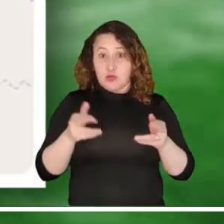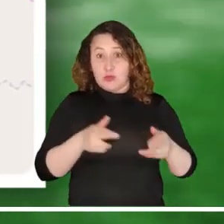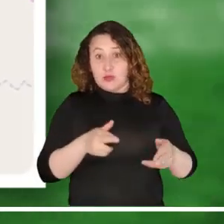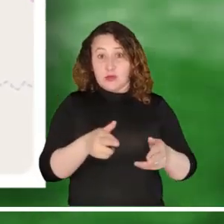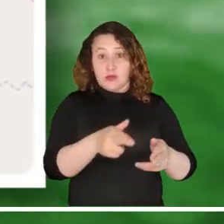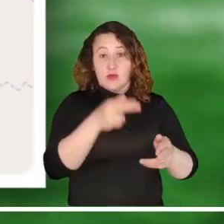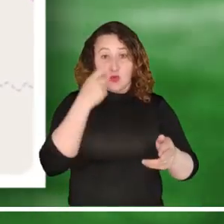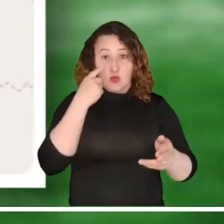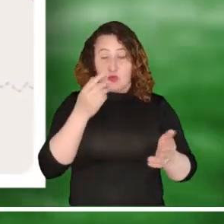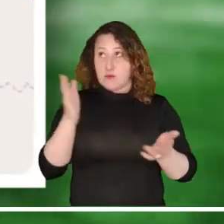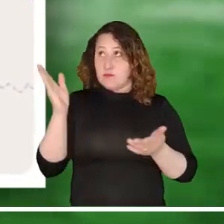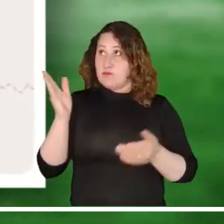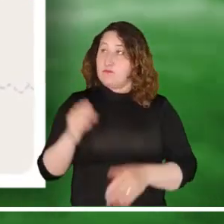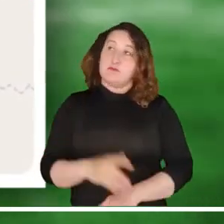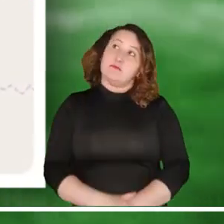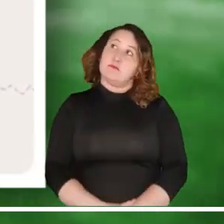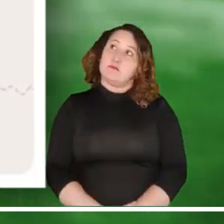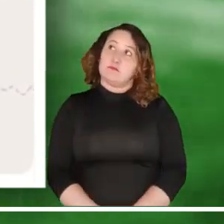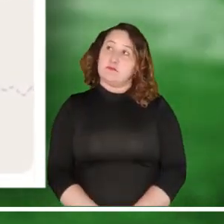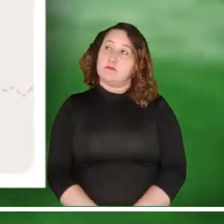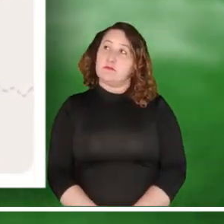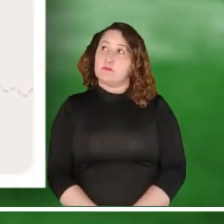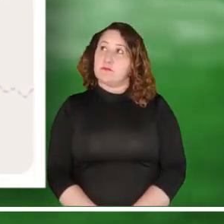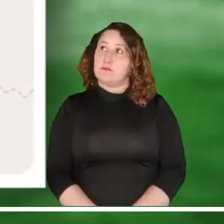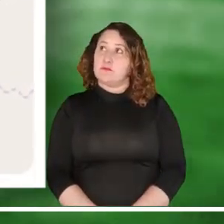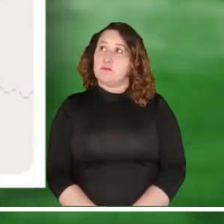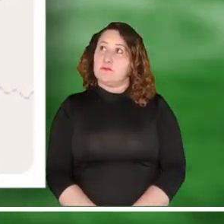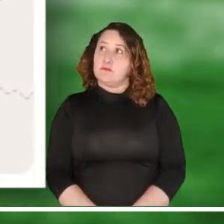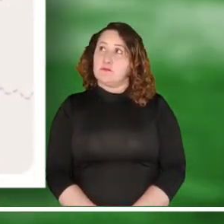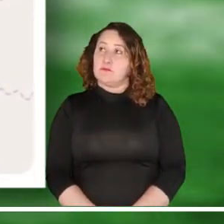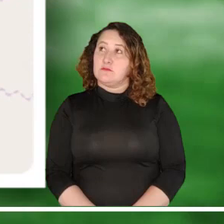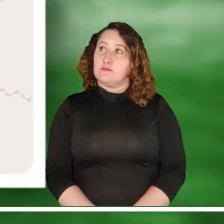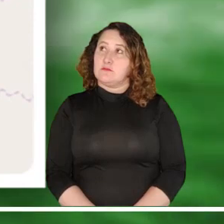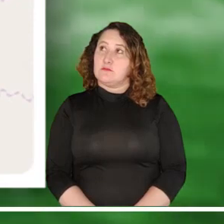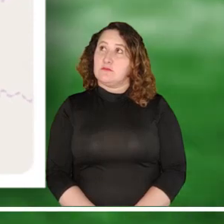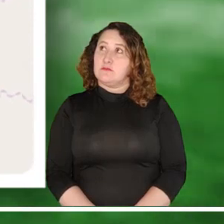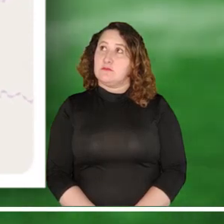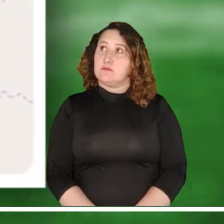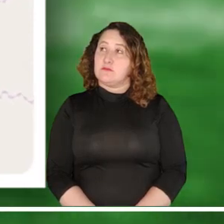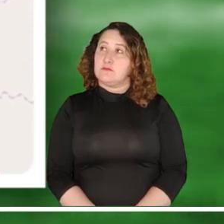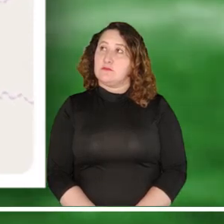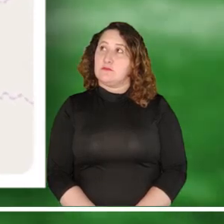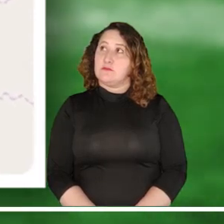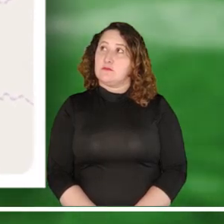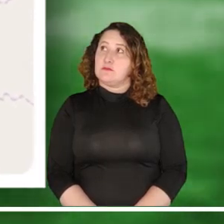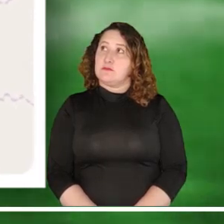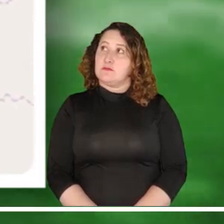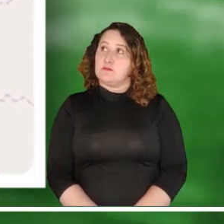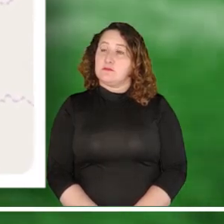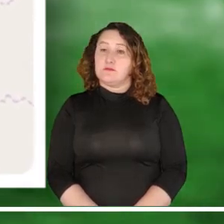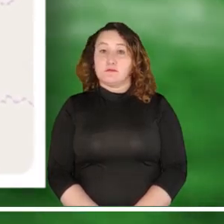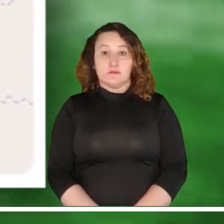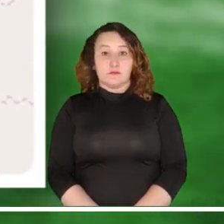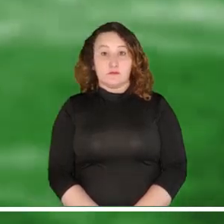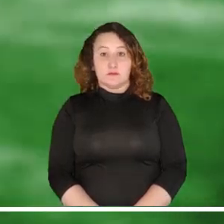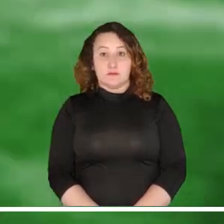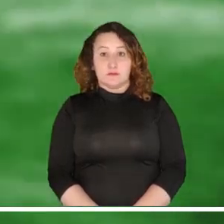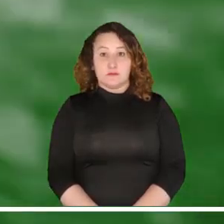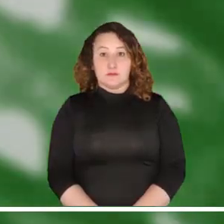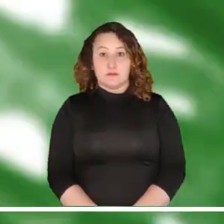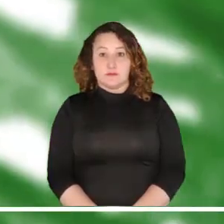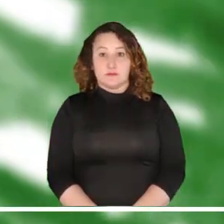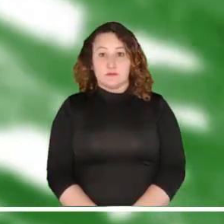súbitas en el río Timbiquí y sus afluentes. Especial atención en el municipio de Timbiquí, Cauca, donde se reportan